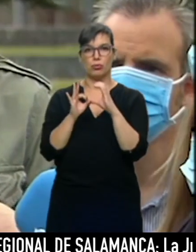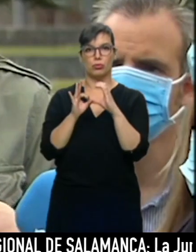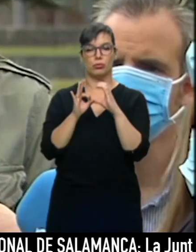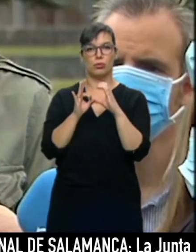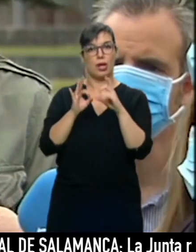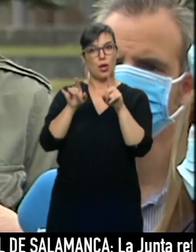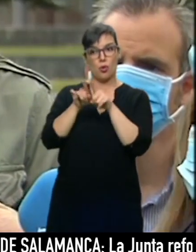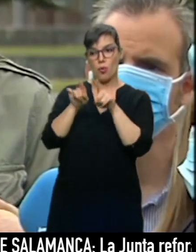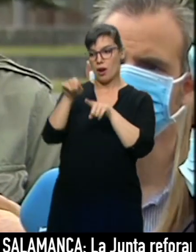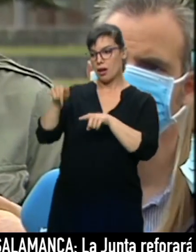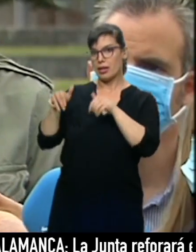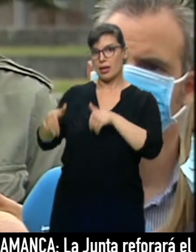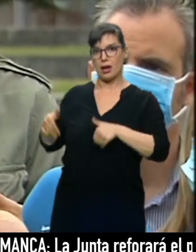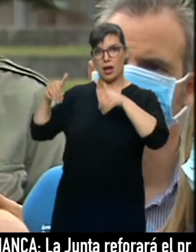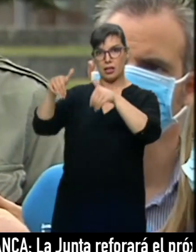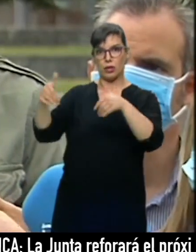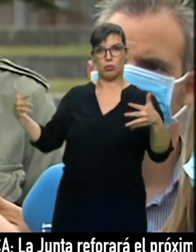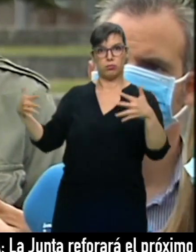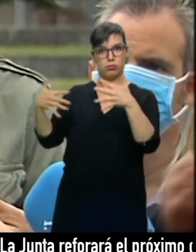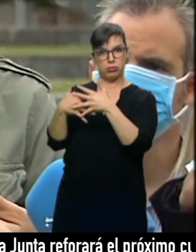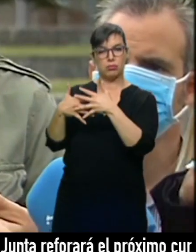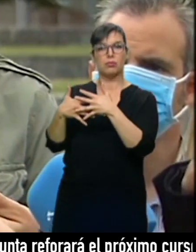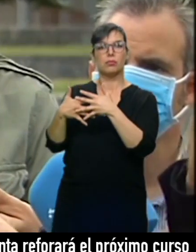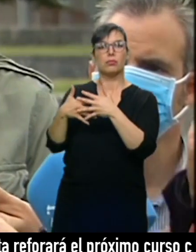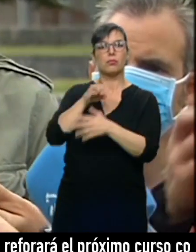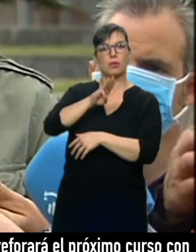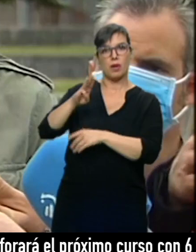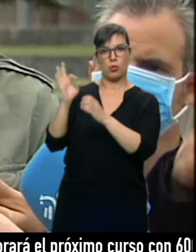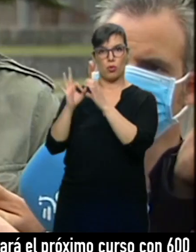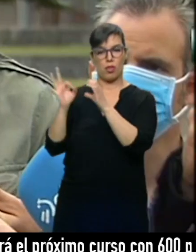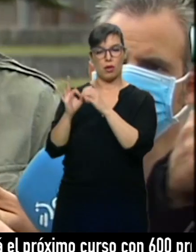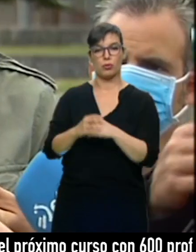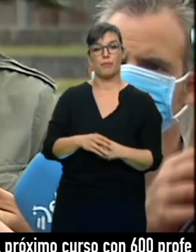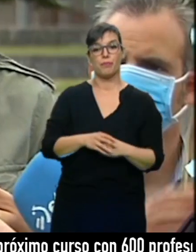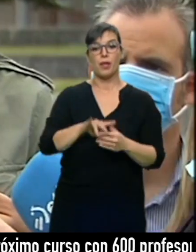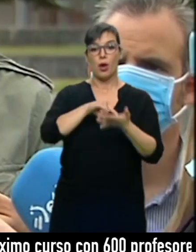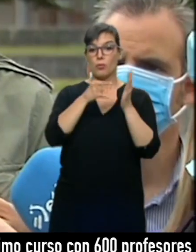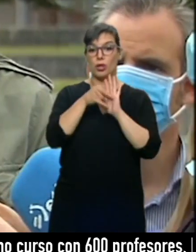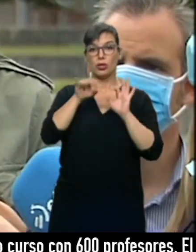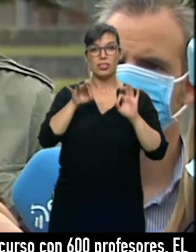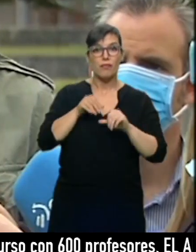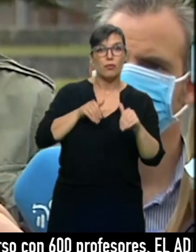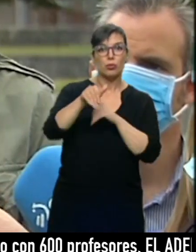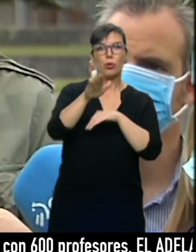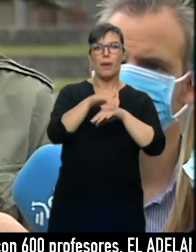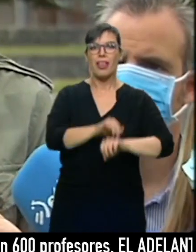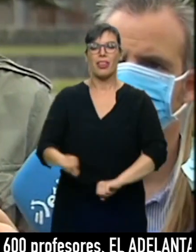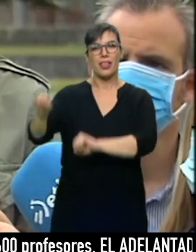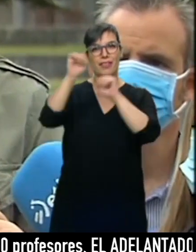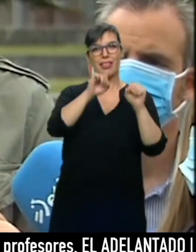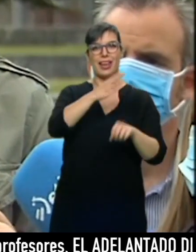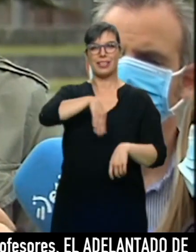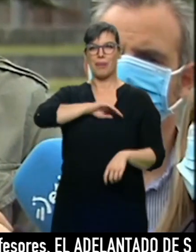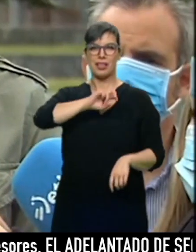aquí presenta la candidatura conjunta Partido Popular y Ciudadanos. Ese proyecto de futuro, de defensa de la España